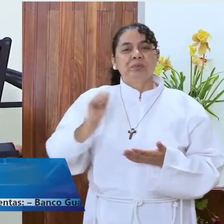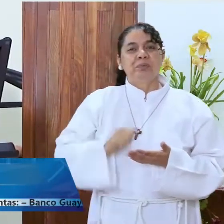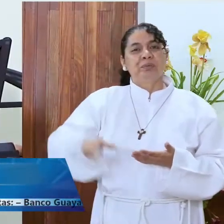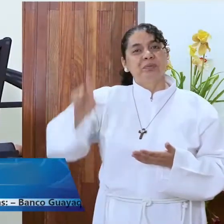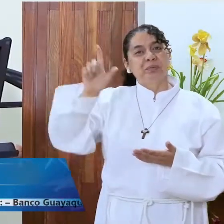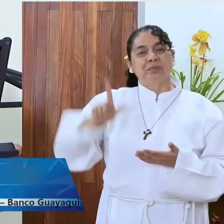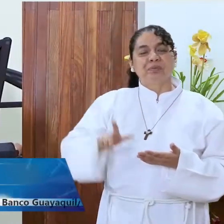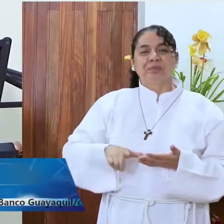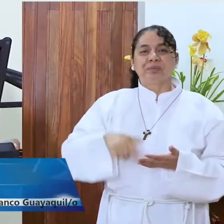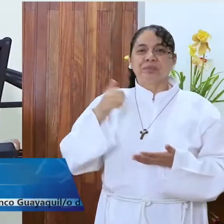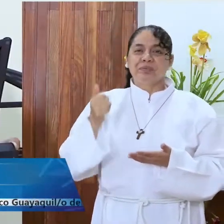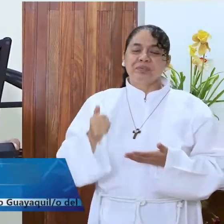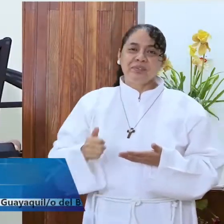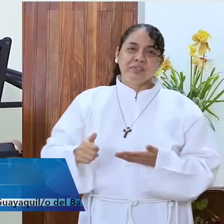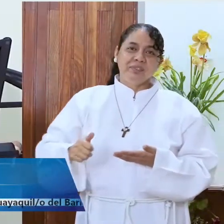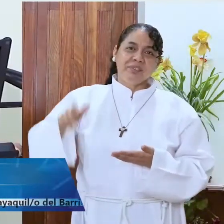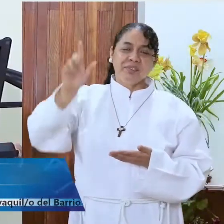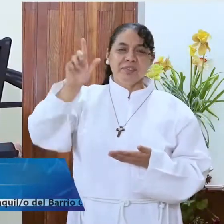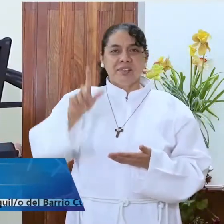ya